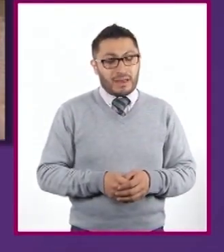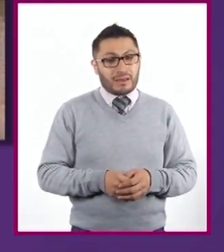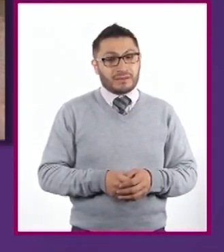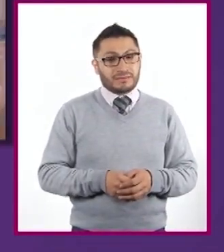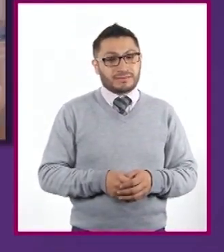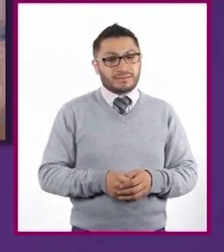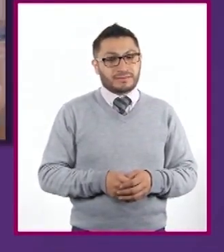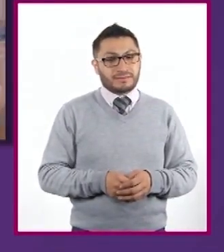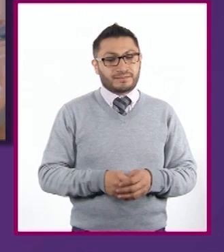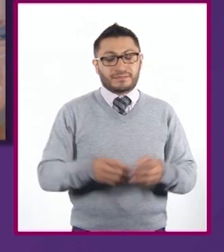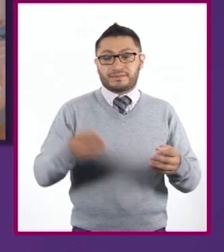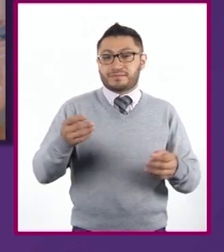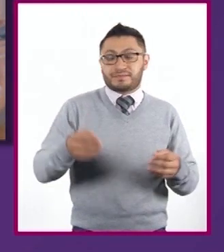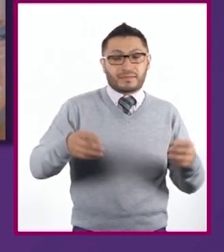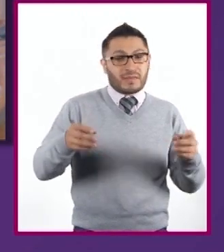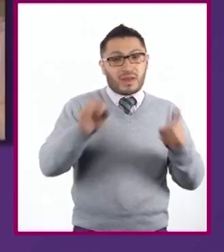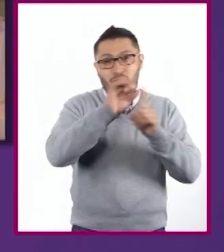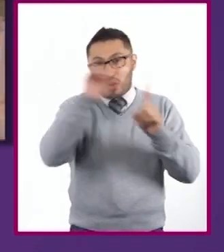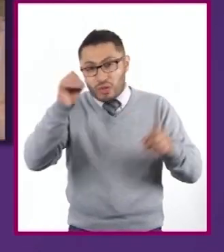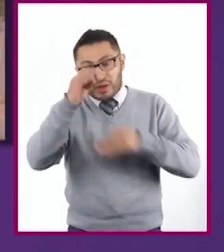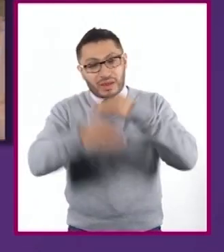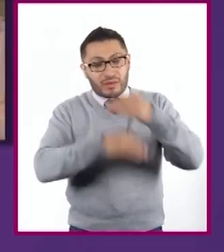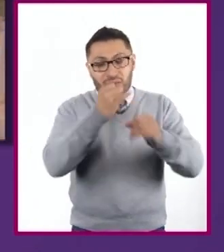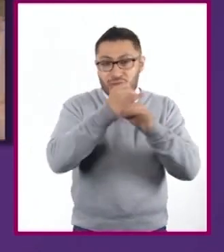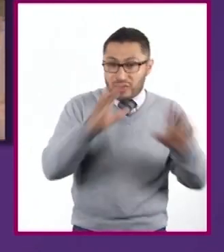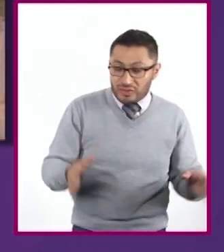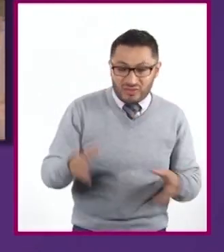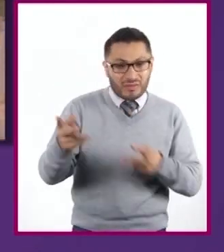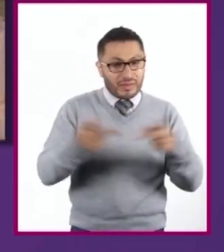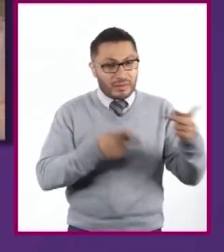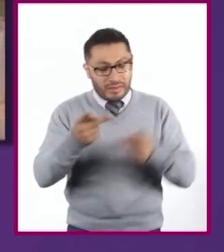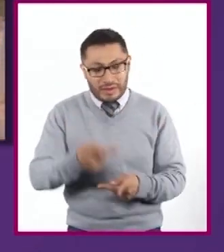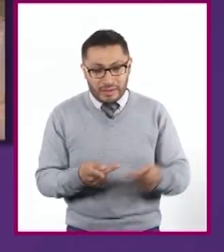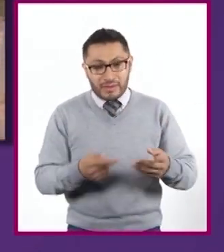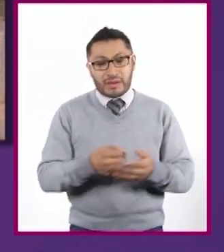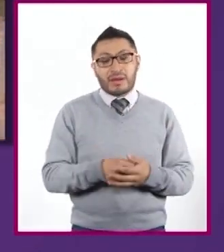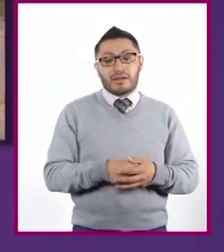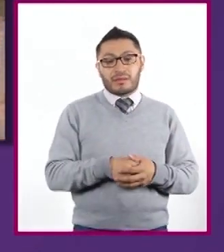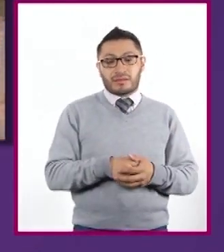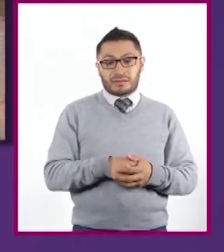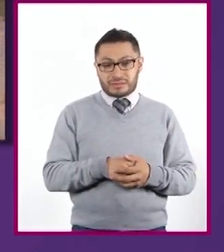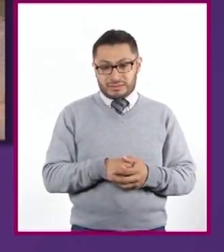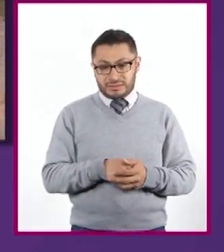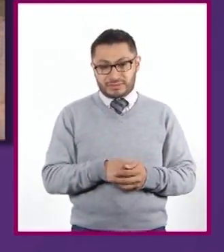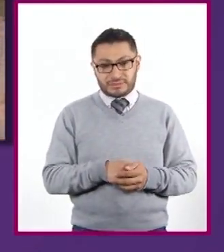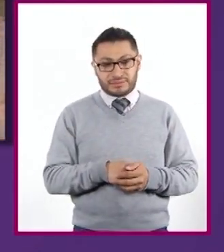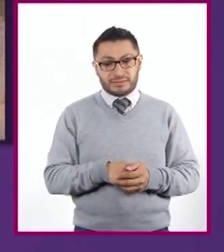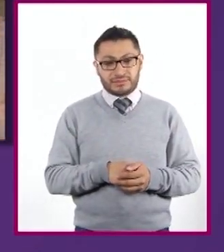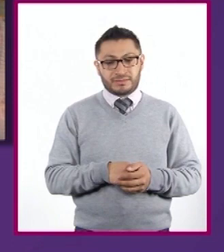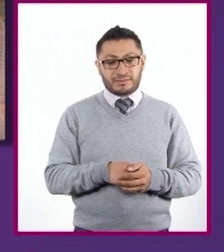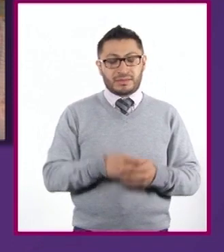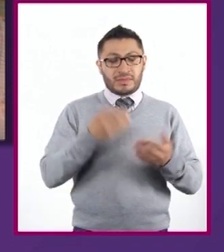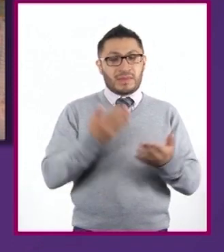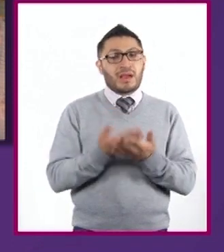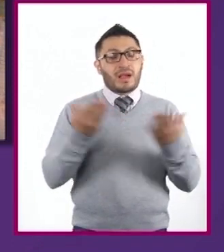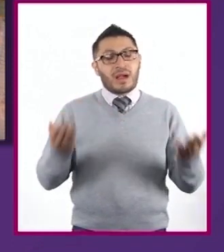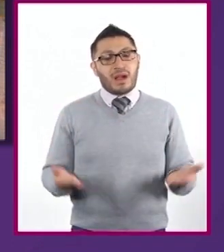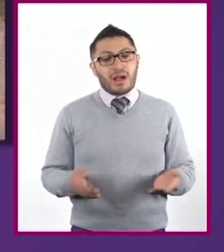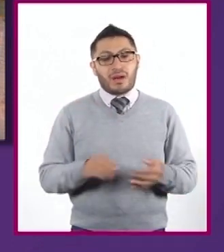precalentado a 180 grados. Mientras esperamos que se hornee, vamos a